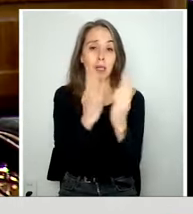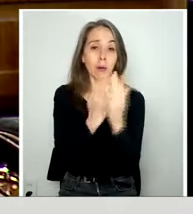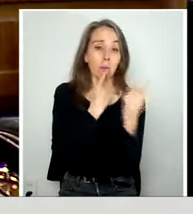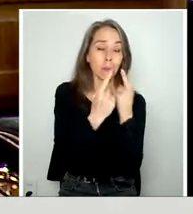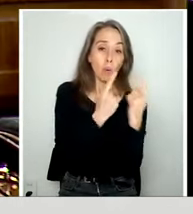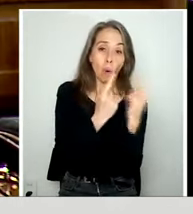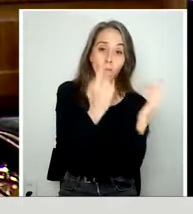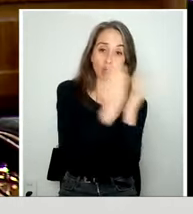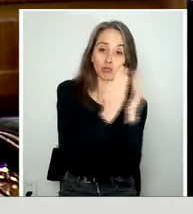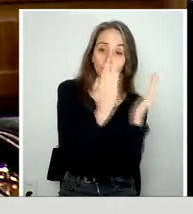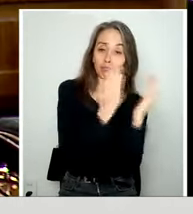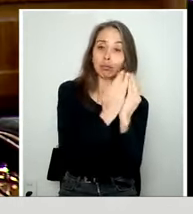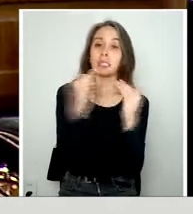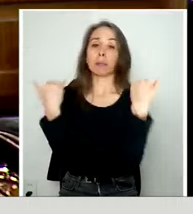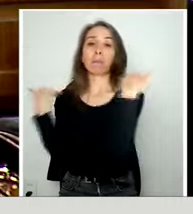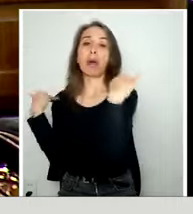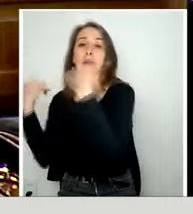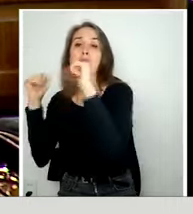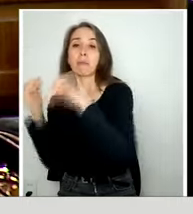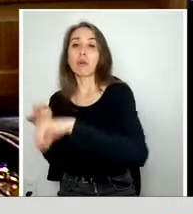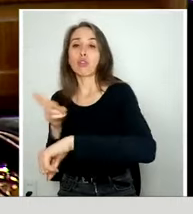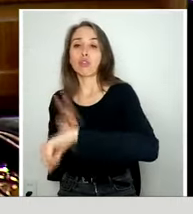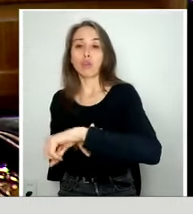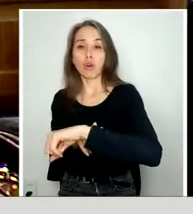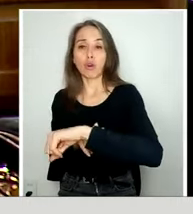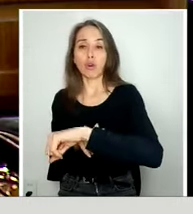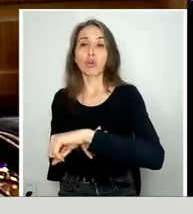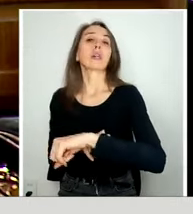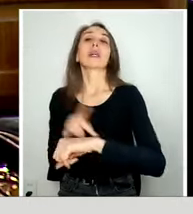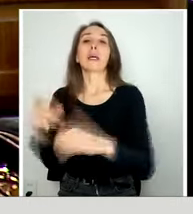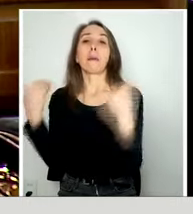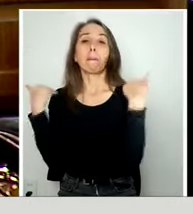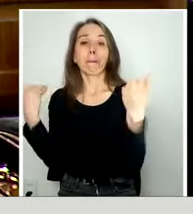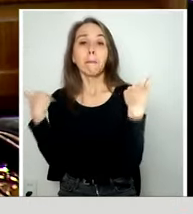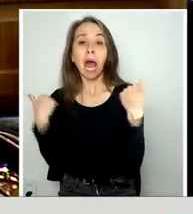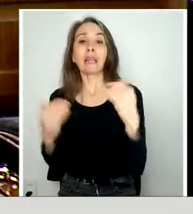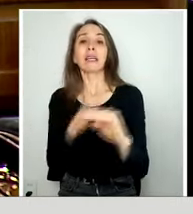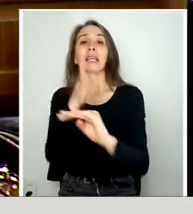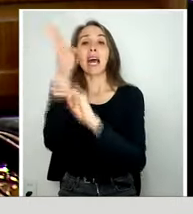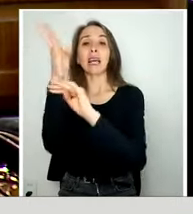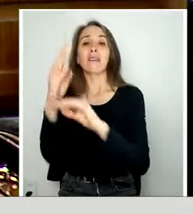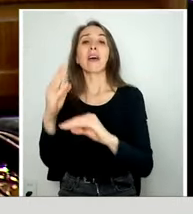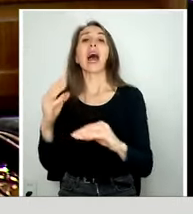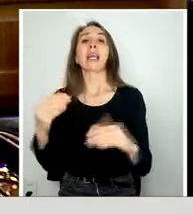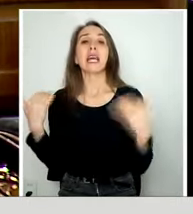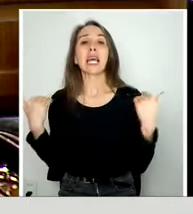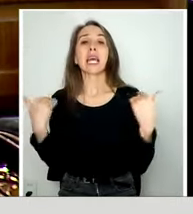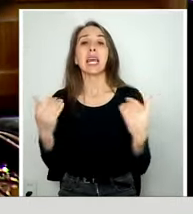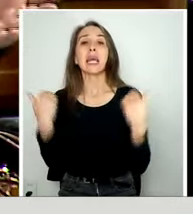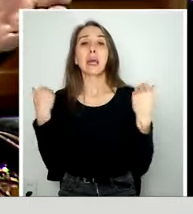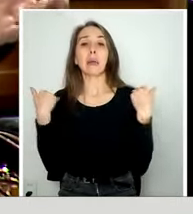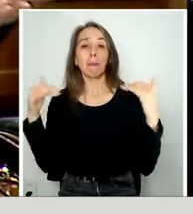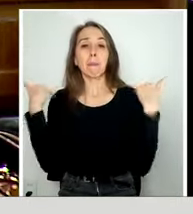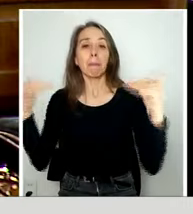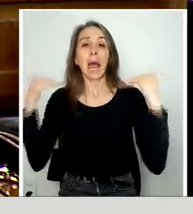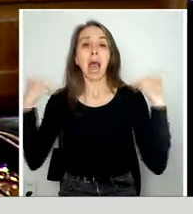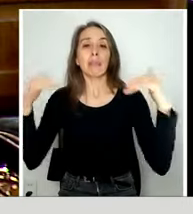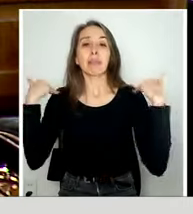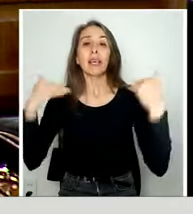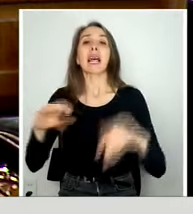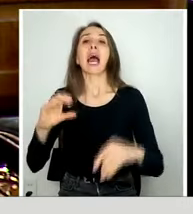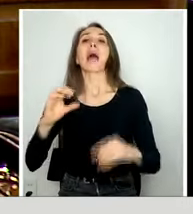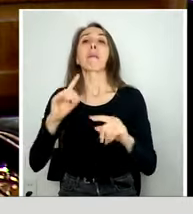deportivas intensas que estos tienen y no solo prácticas sino también entrenamientos o sea el entrenamiento más la competencia